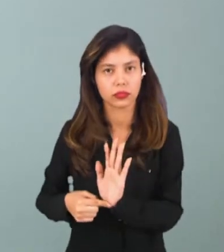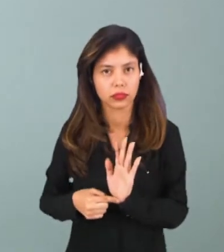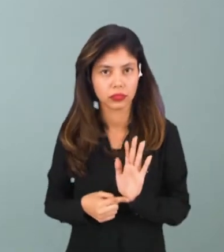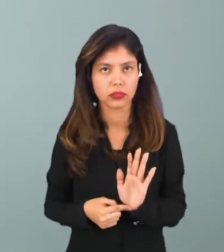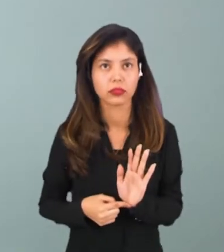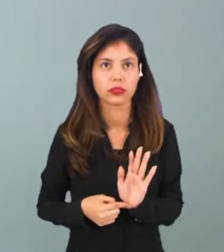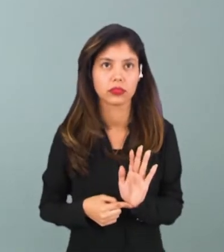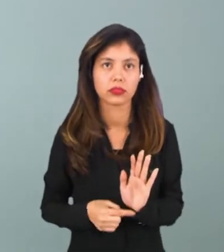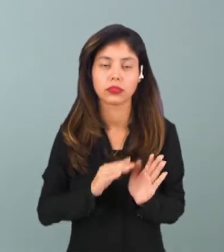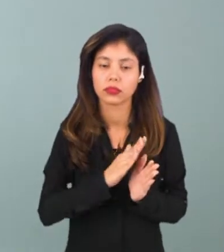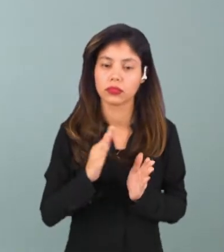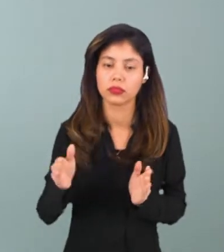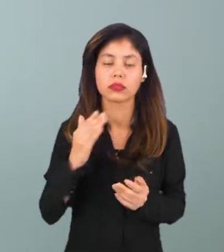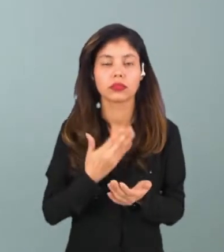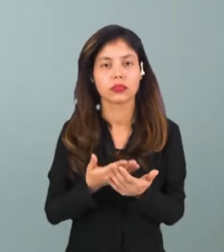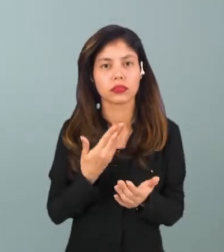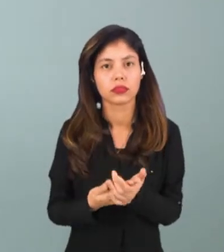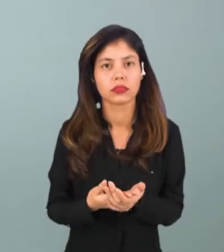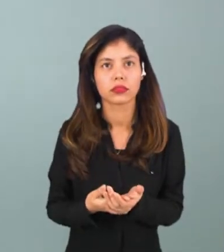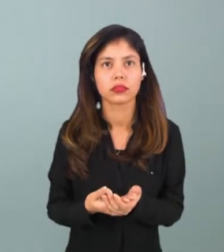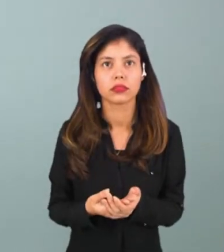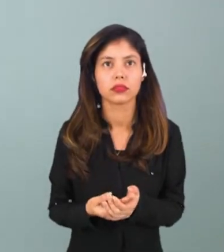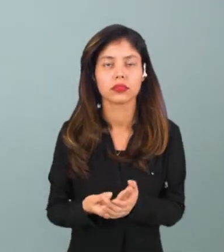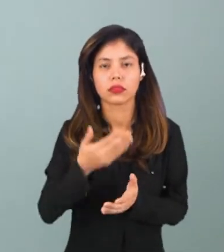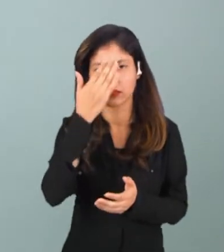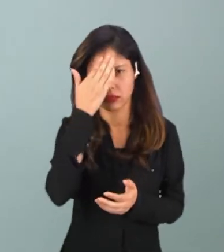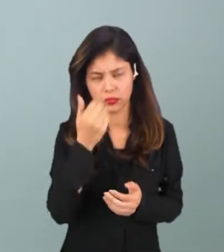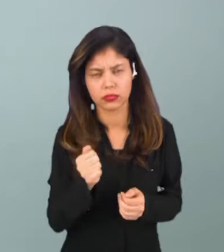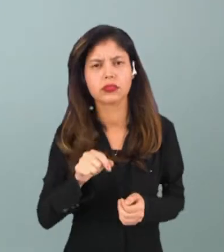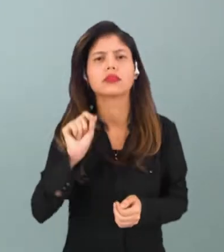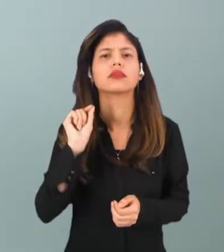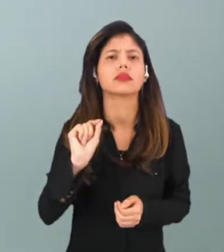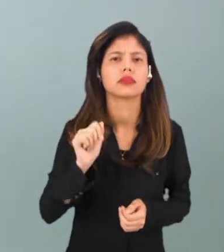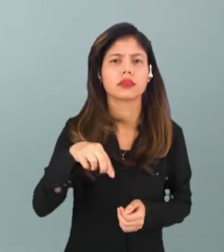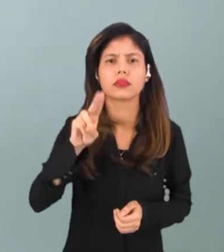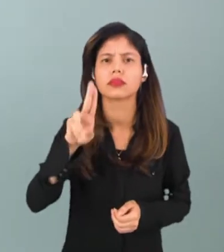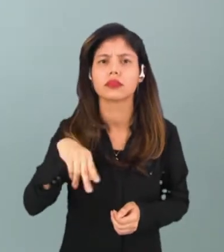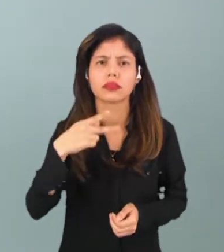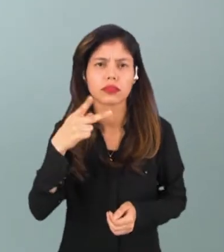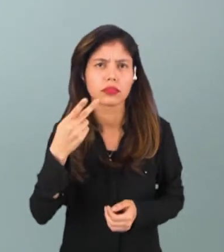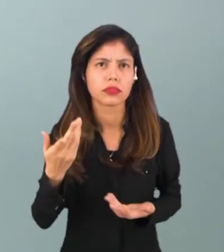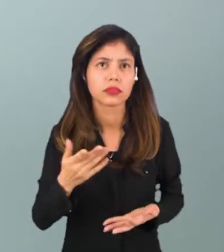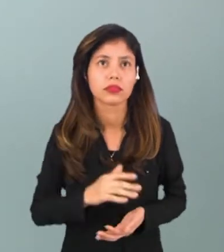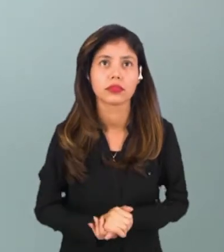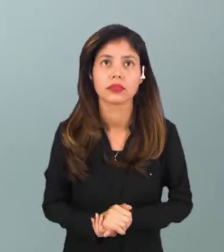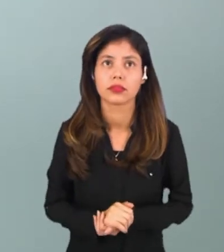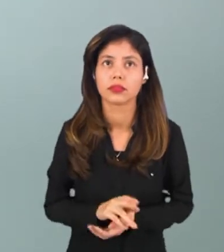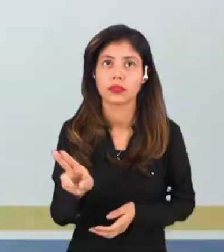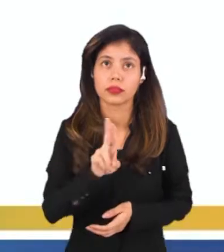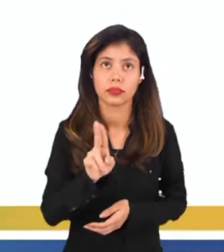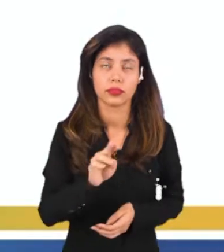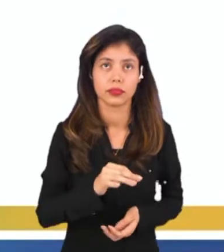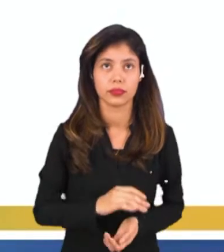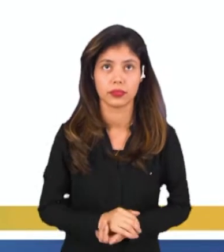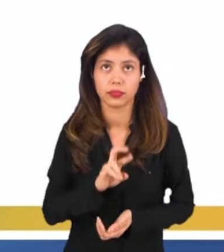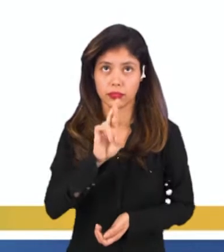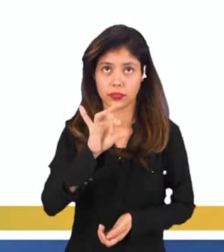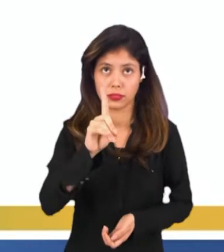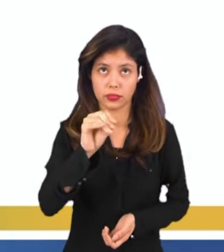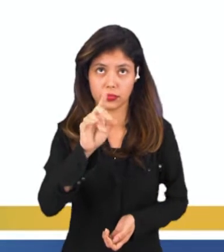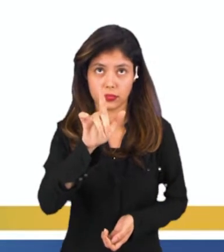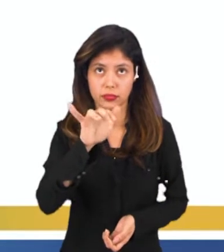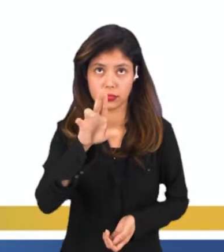en el decorrer de la clase sepamos de quién estamos hablando. ¿Ok? Nombre completo.